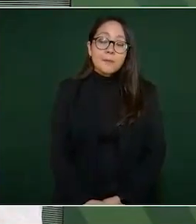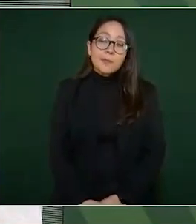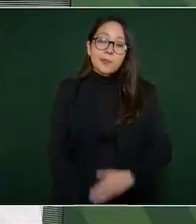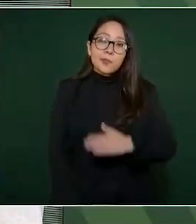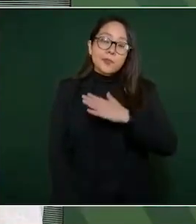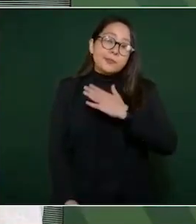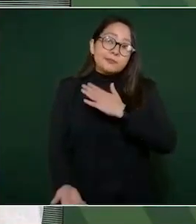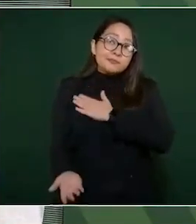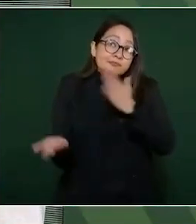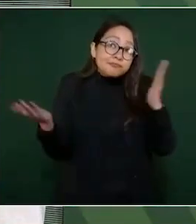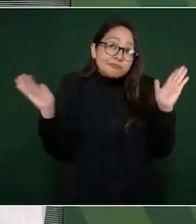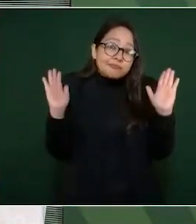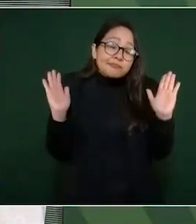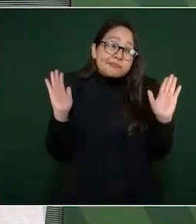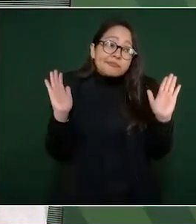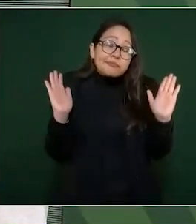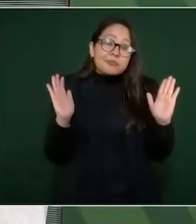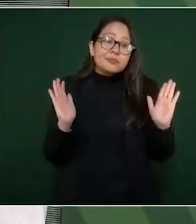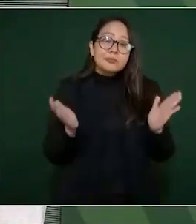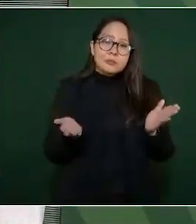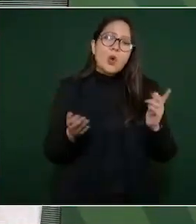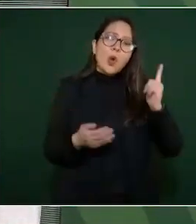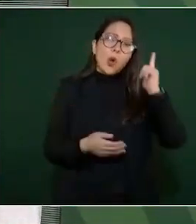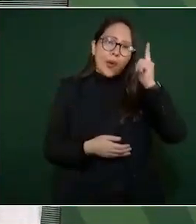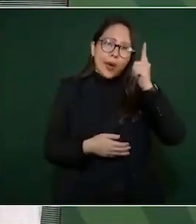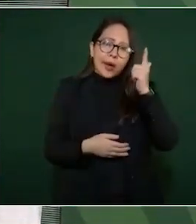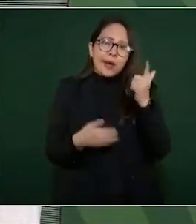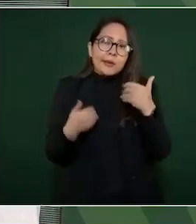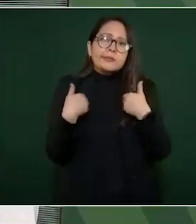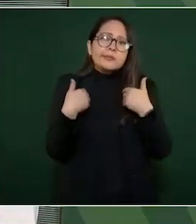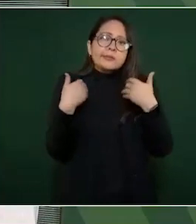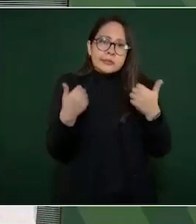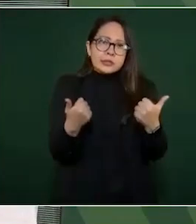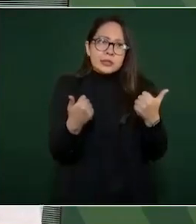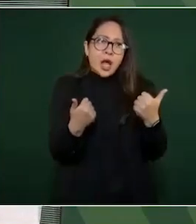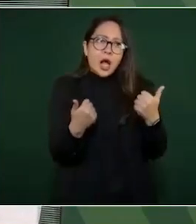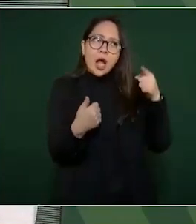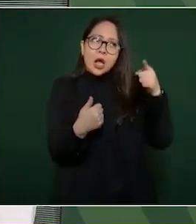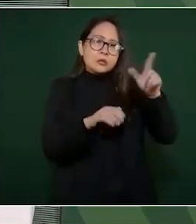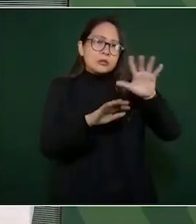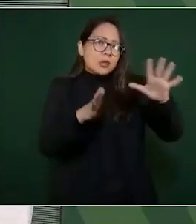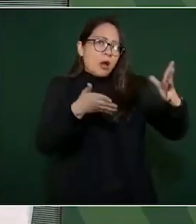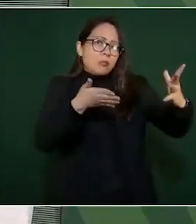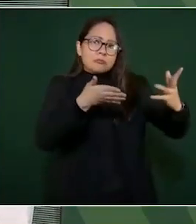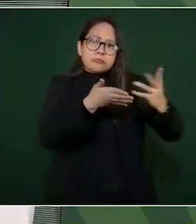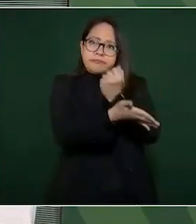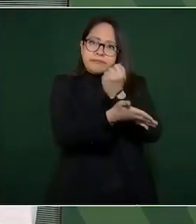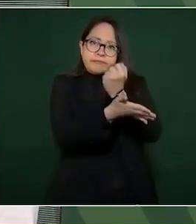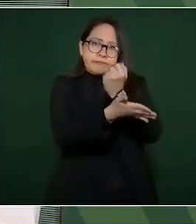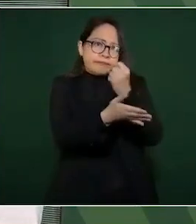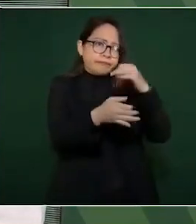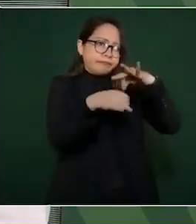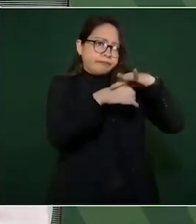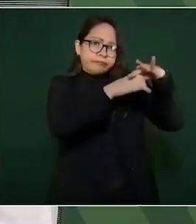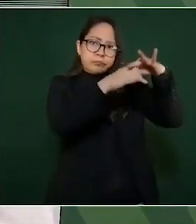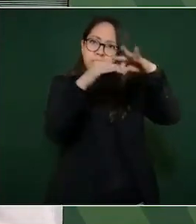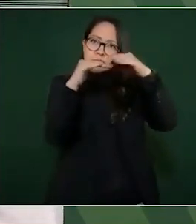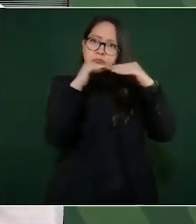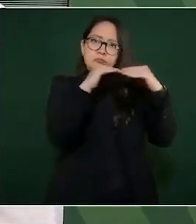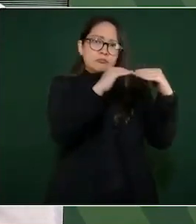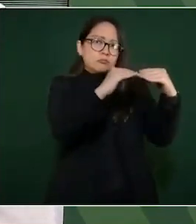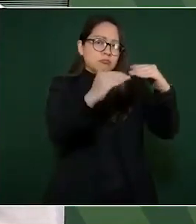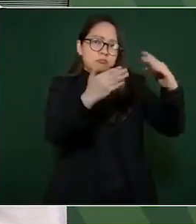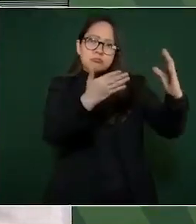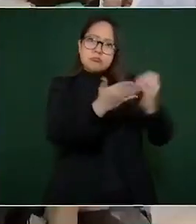esperemos que se entienda que él ganó de manera democrática y que